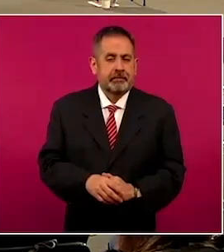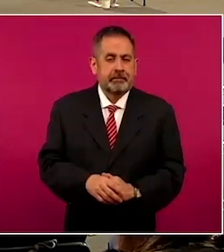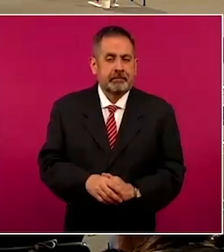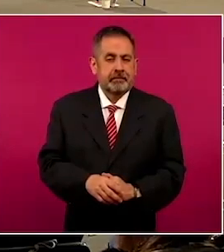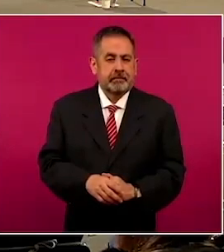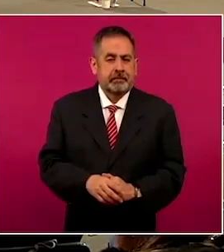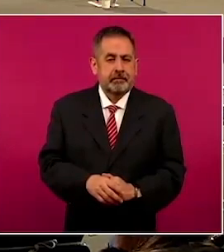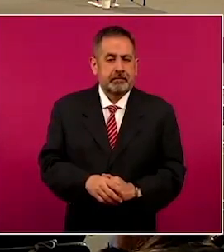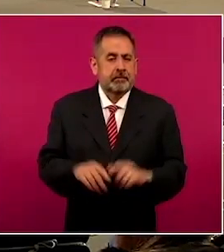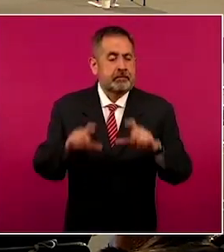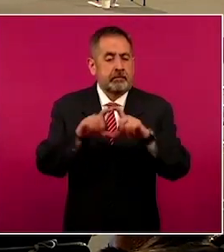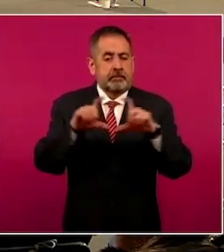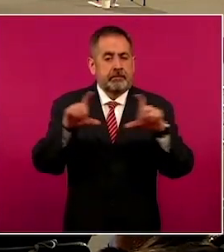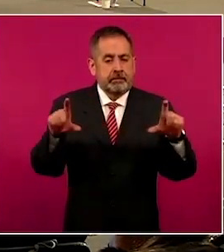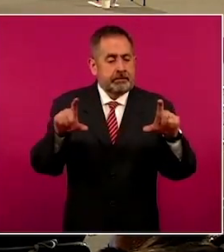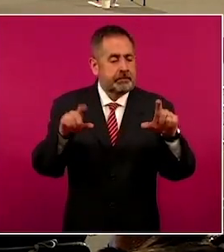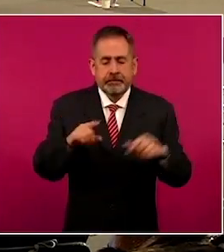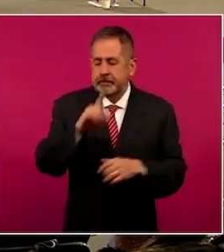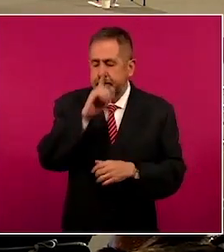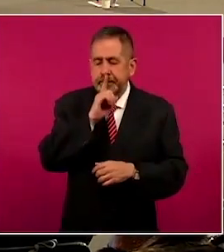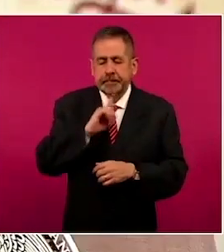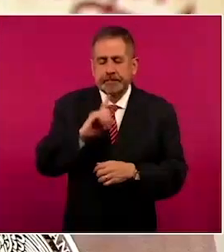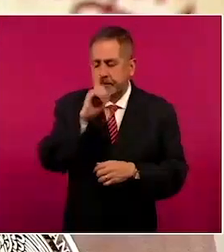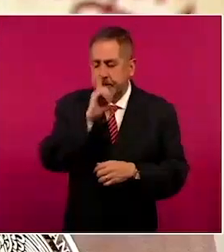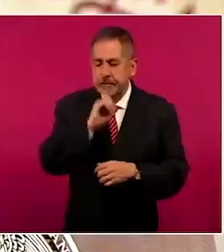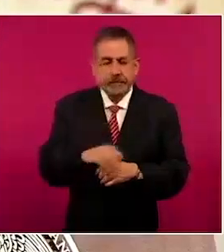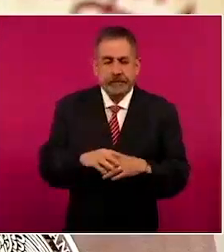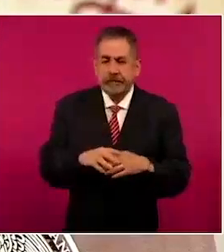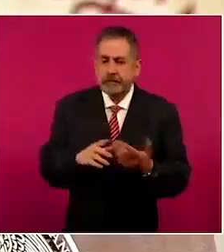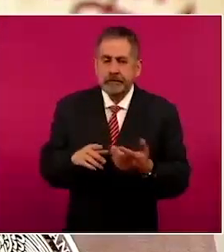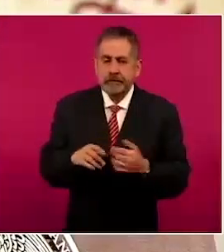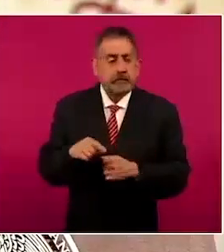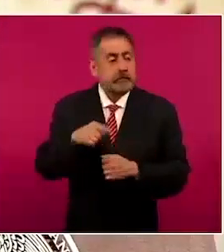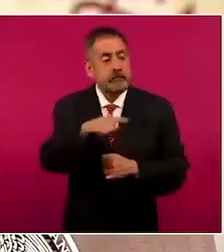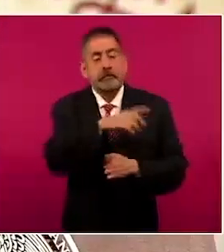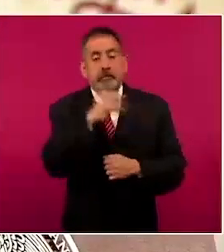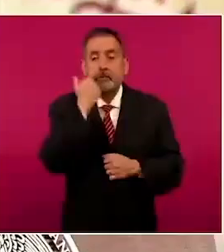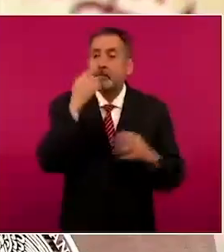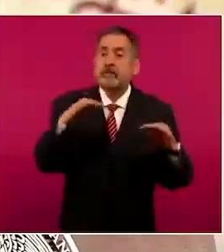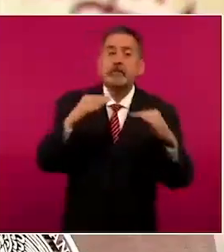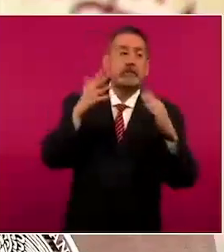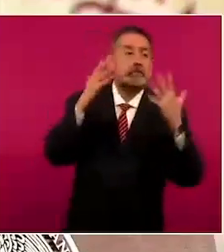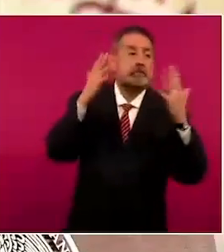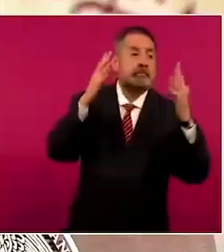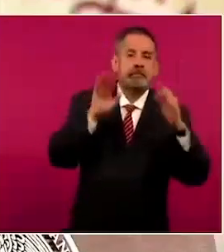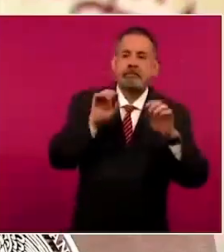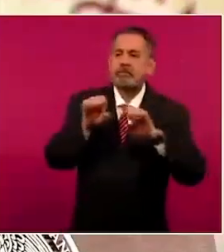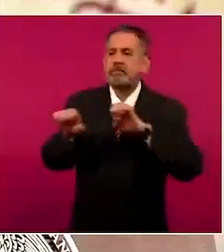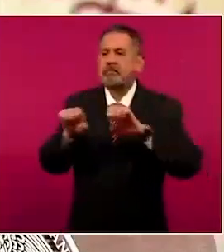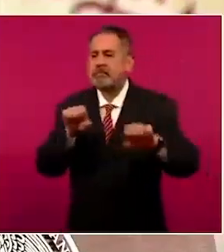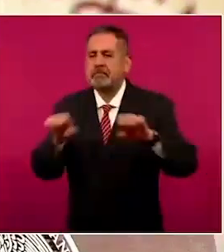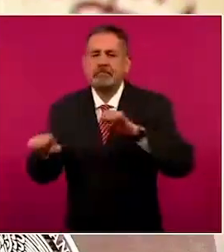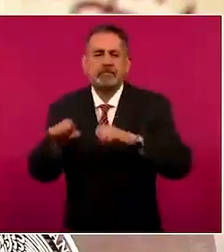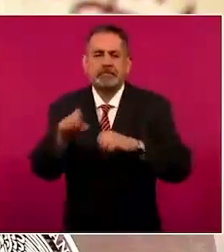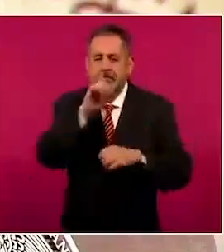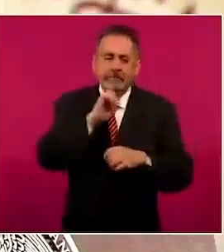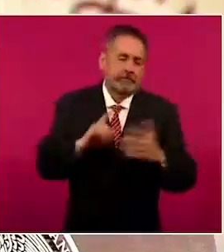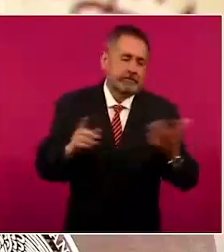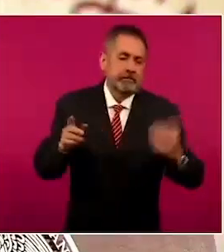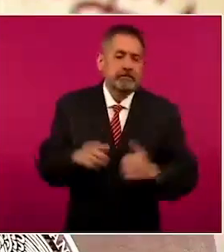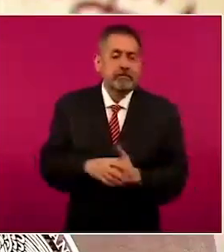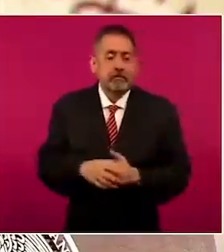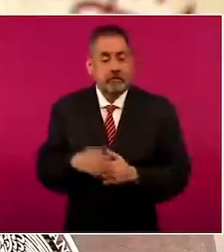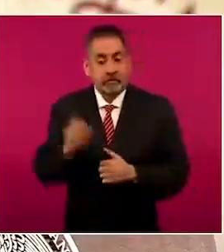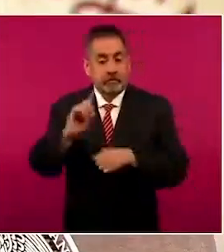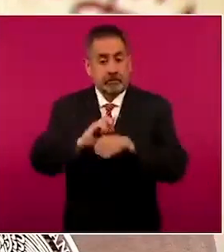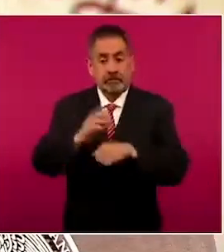titulamos siempre mentiras y cosecharás aplausos de la oposición en vísperas de la marcha del 27